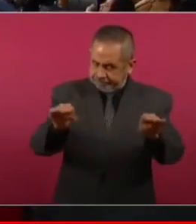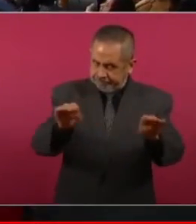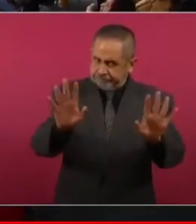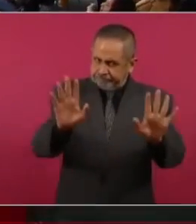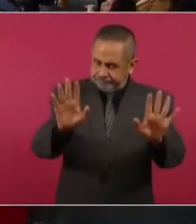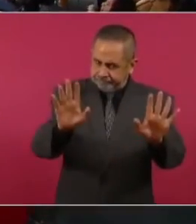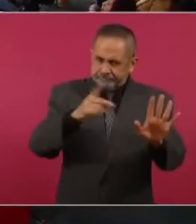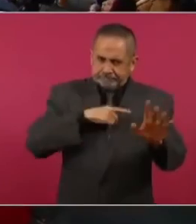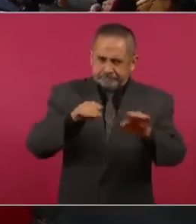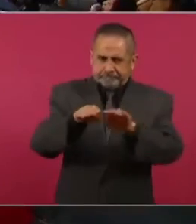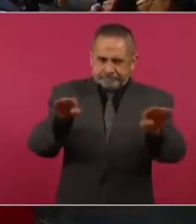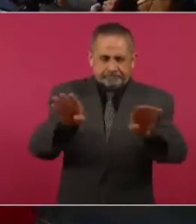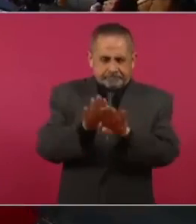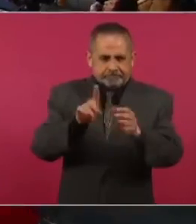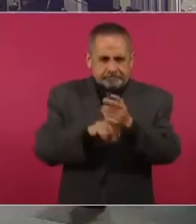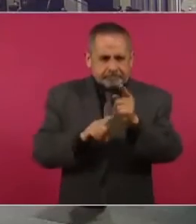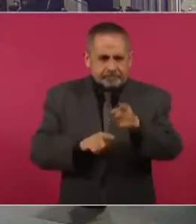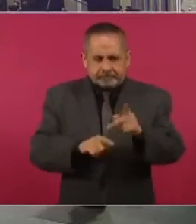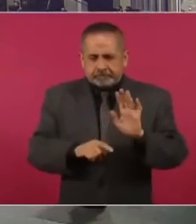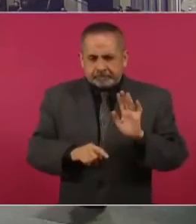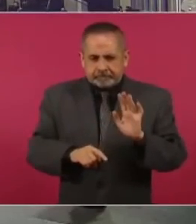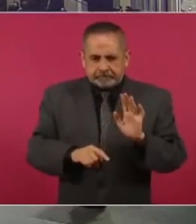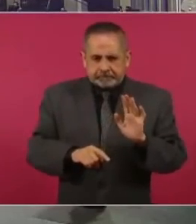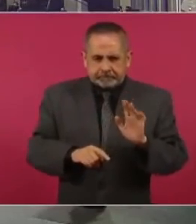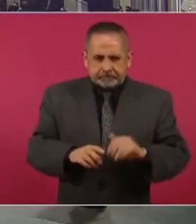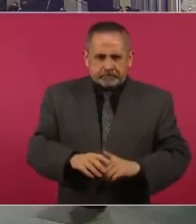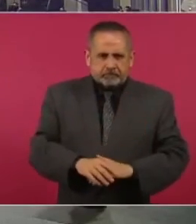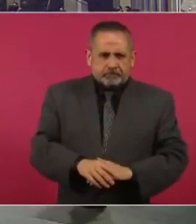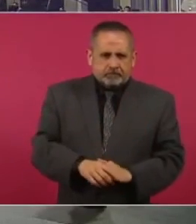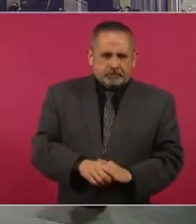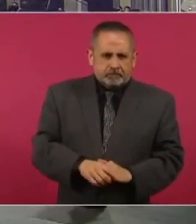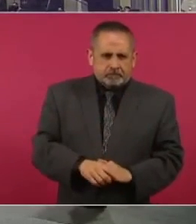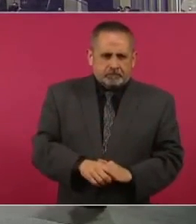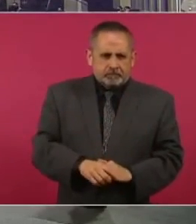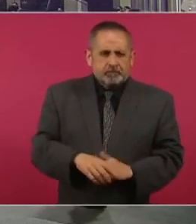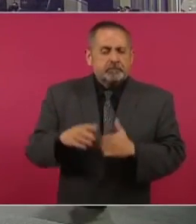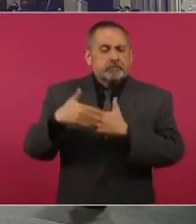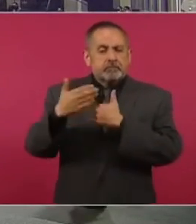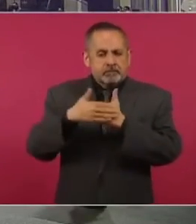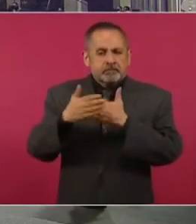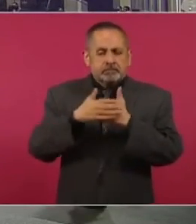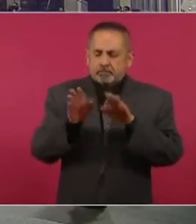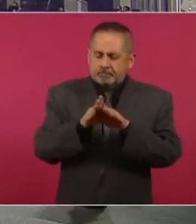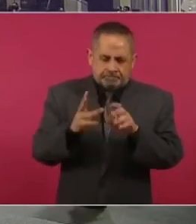No hay. Entonces, sí, vamos a tener que